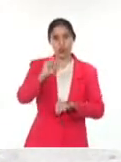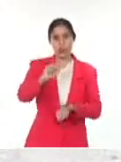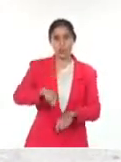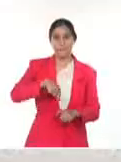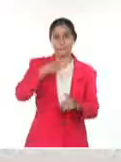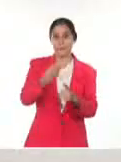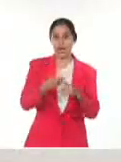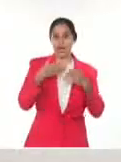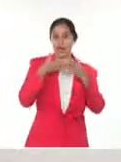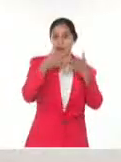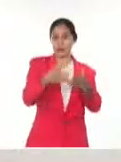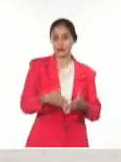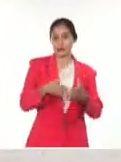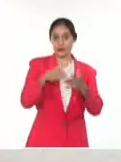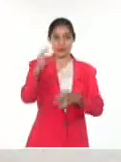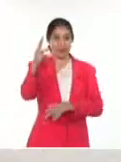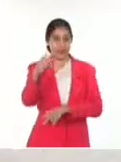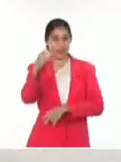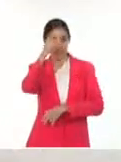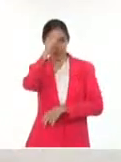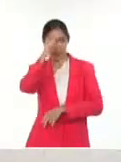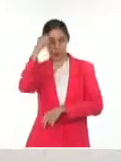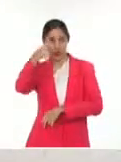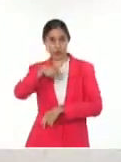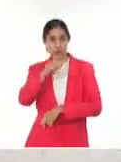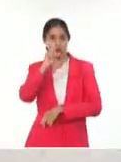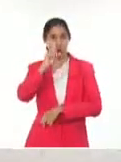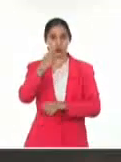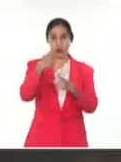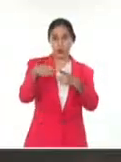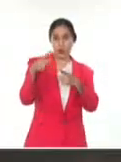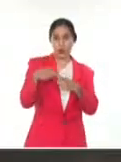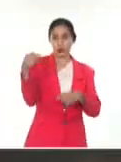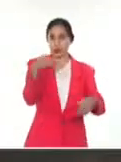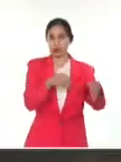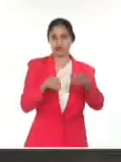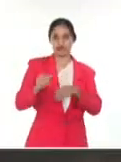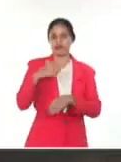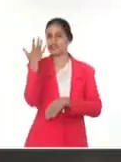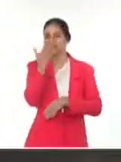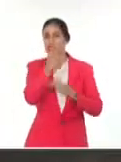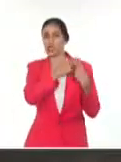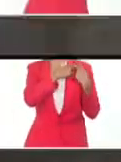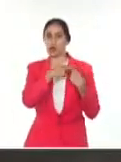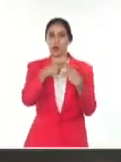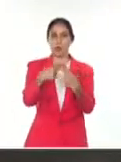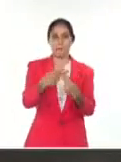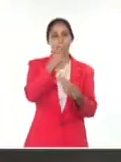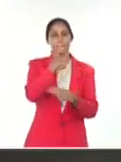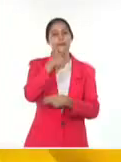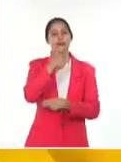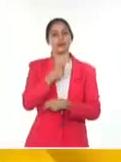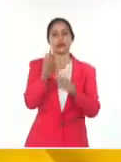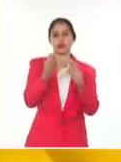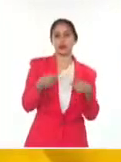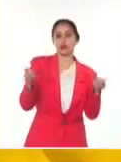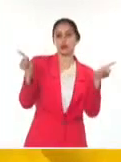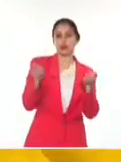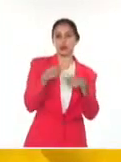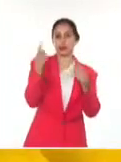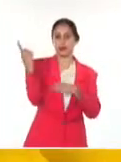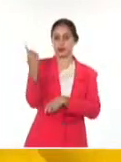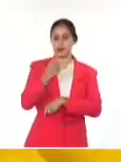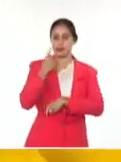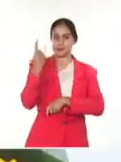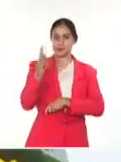vener la impronta de otros padres de nuestra nacionalidad entre ellos perucho figueredo compositor del himno patrio Jorge Luis